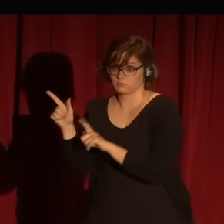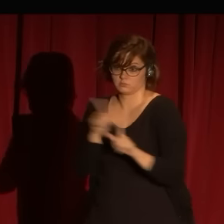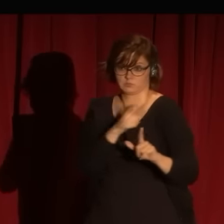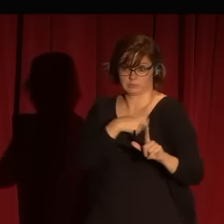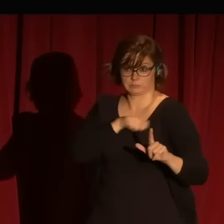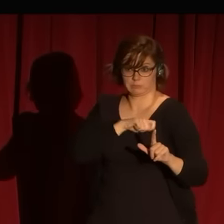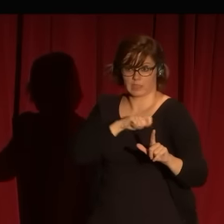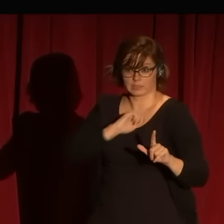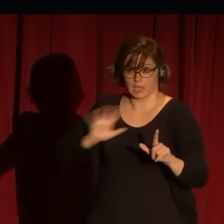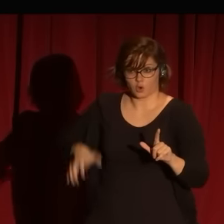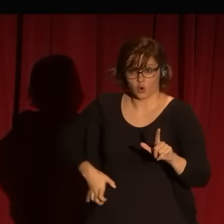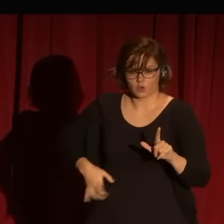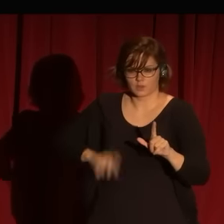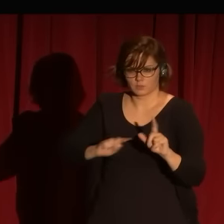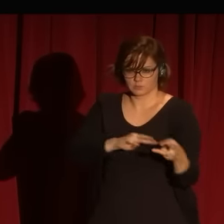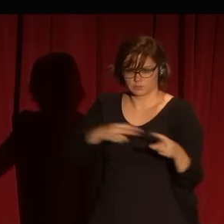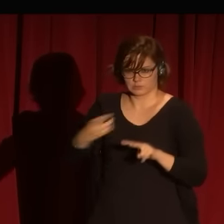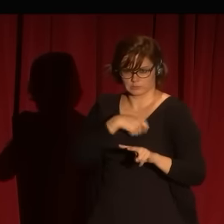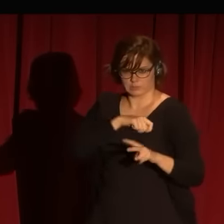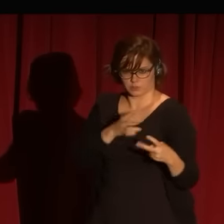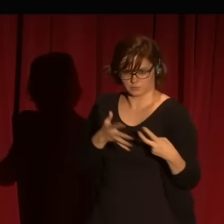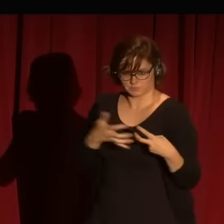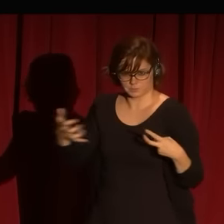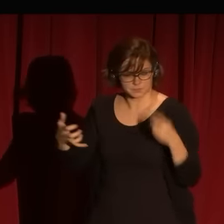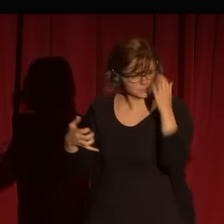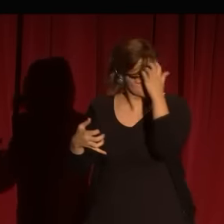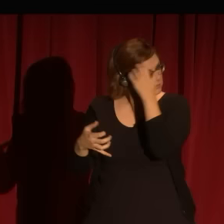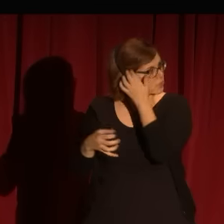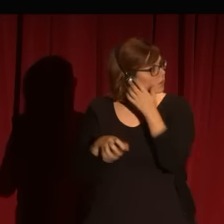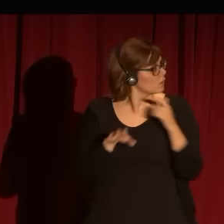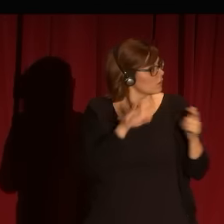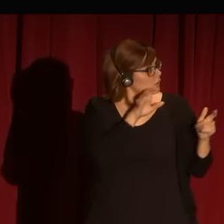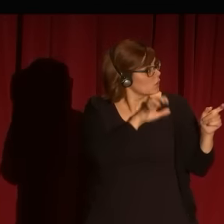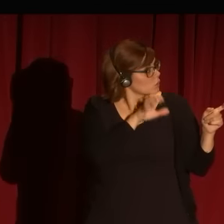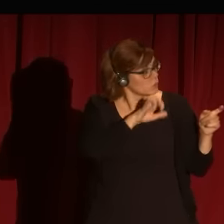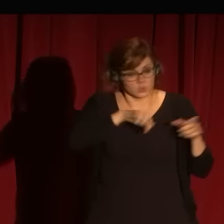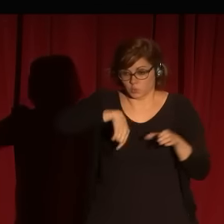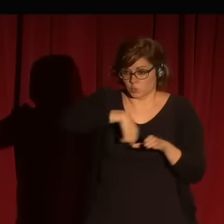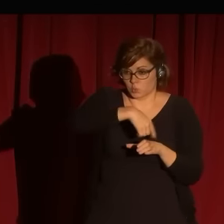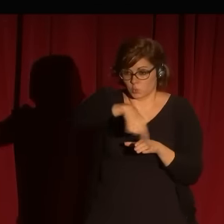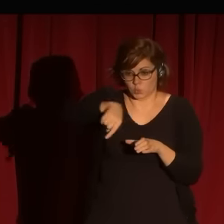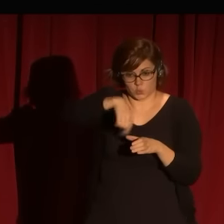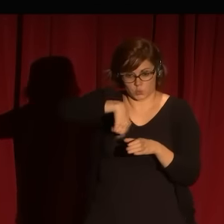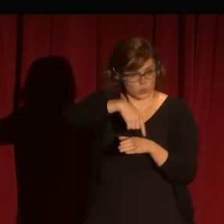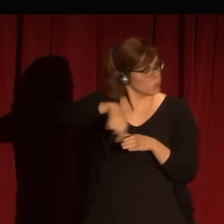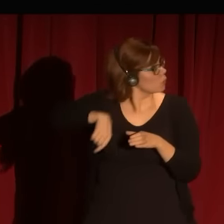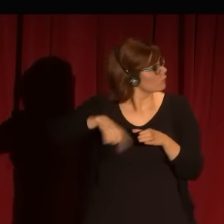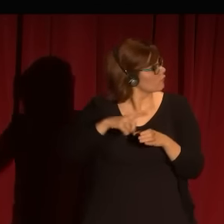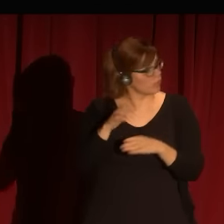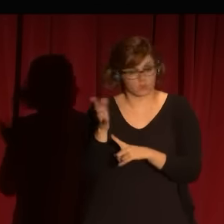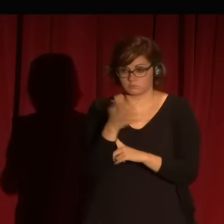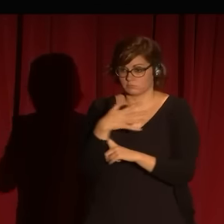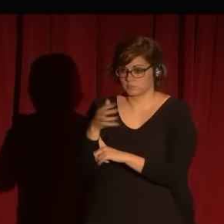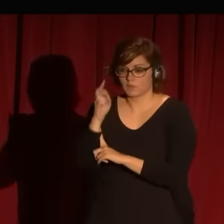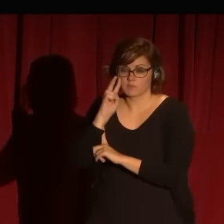cuadros lo escribió en español debajo no curiosamente este grupo aquí que está en la curva siguiendo dos estandartes en el que vemos a la